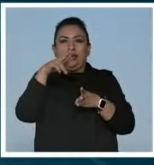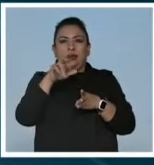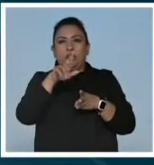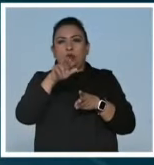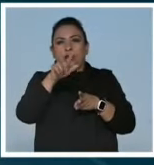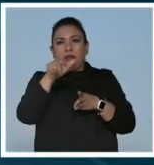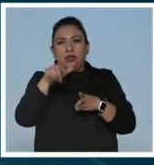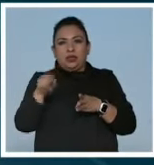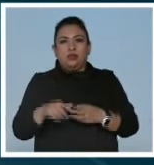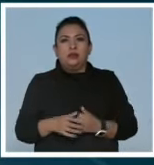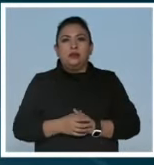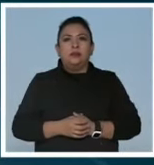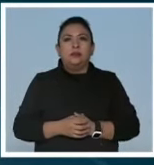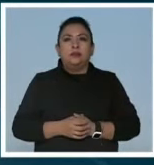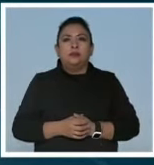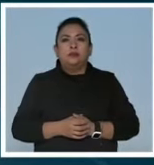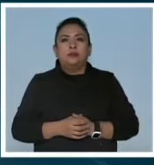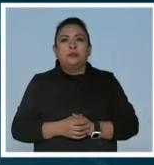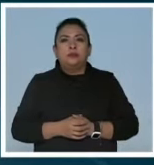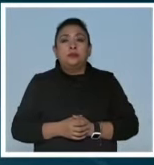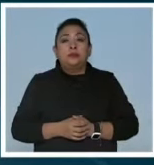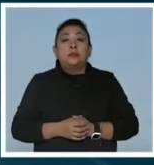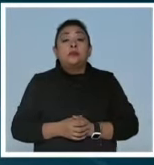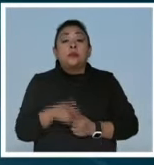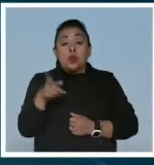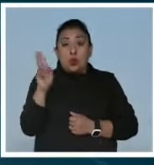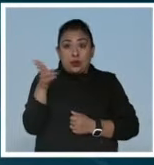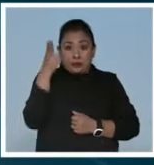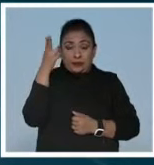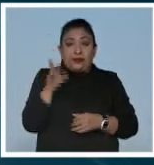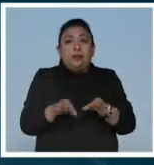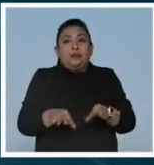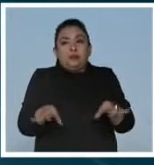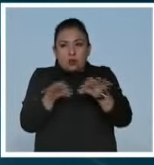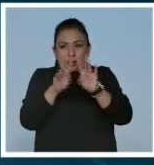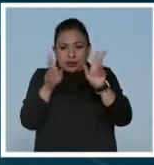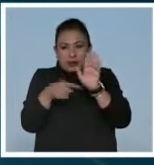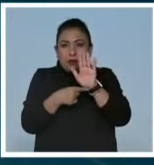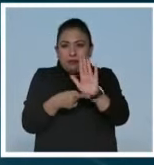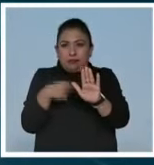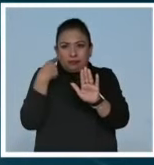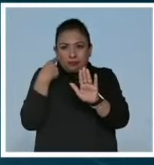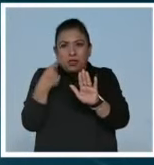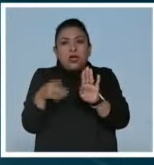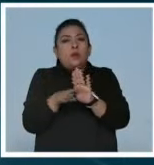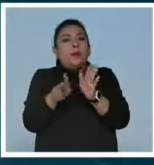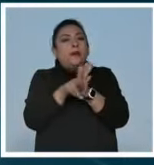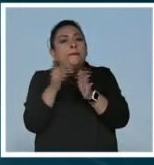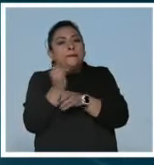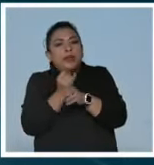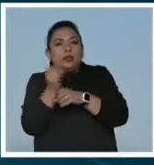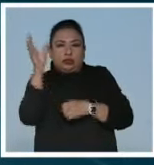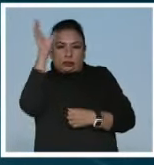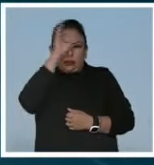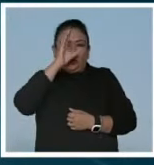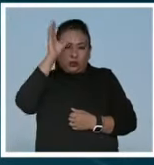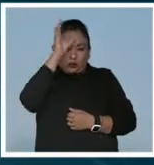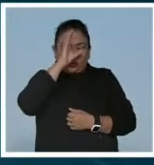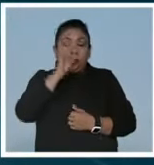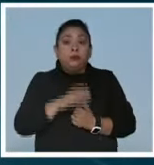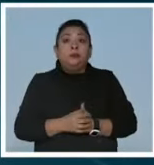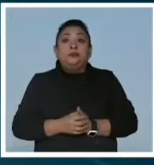Rodríguez. Para la universidad es importante abordar este tema del periodismo de ciencia.